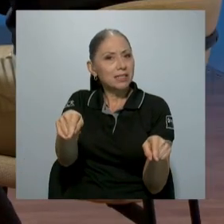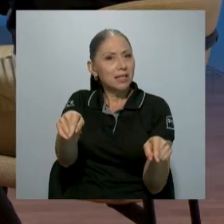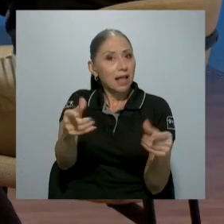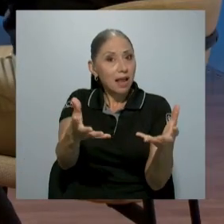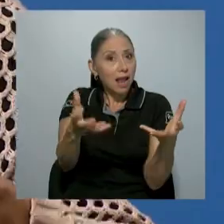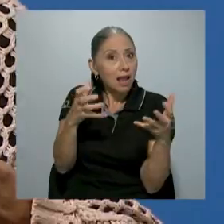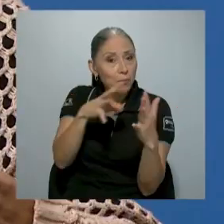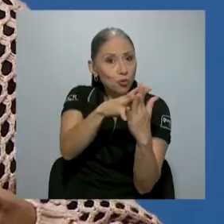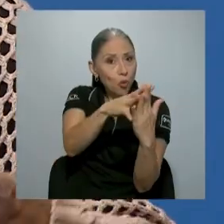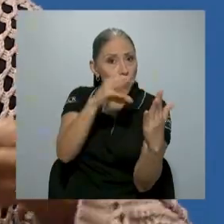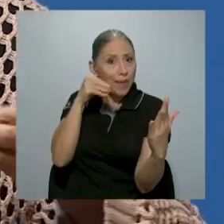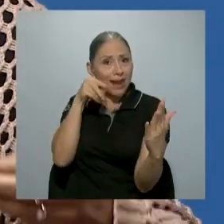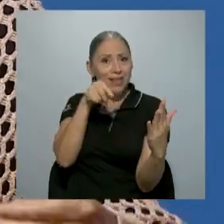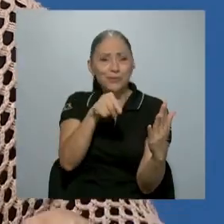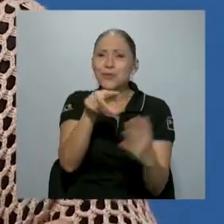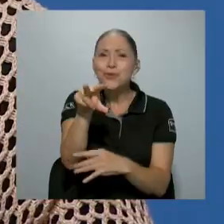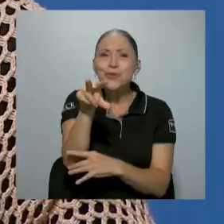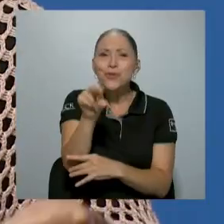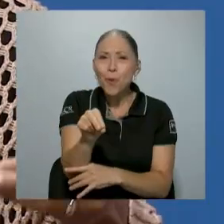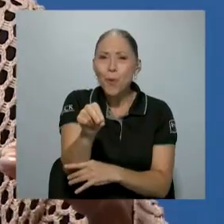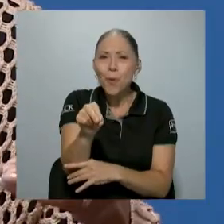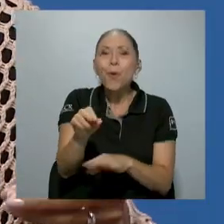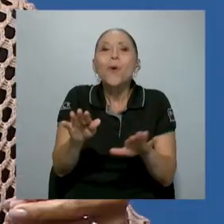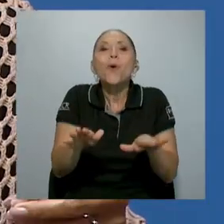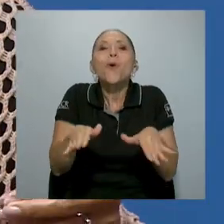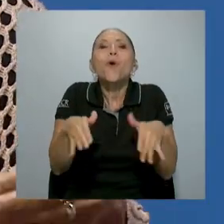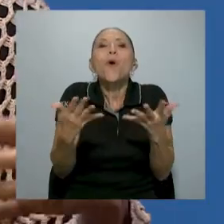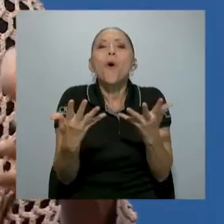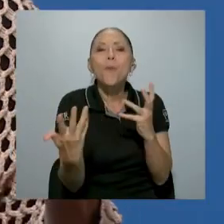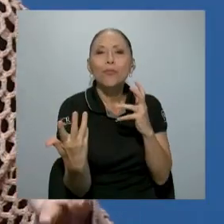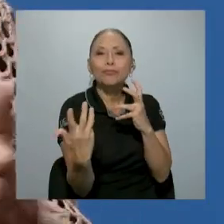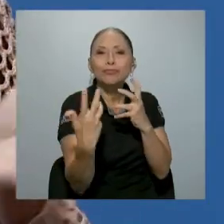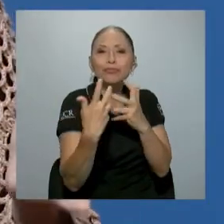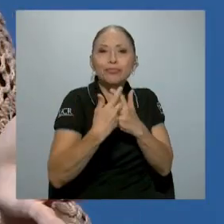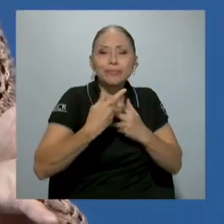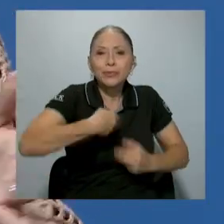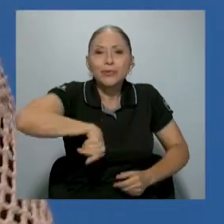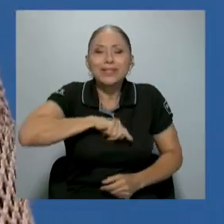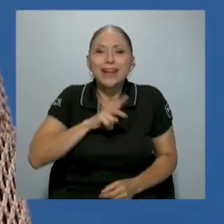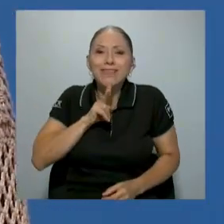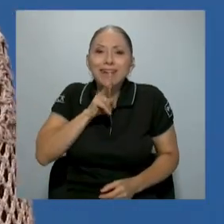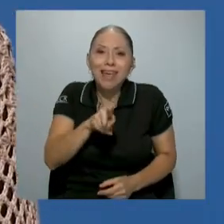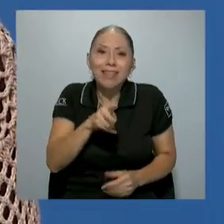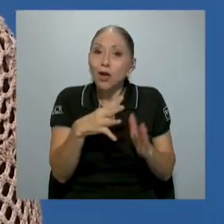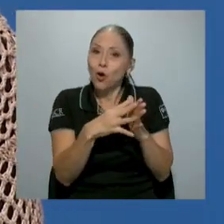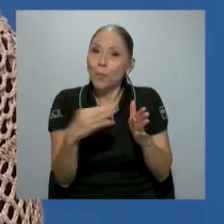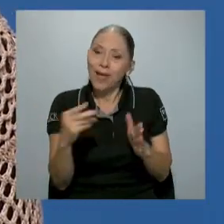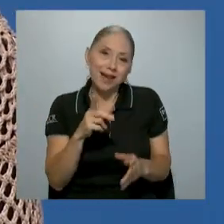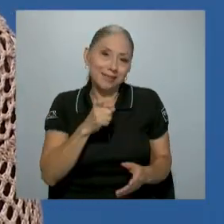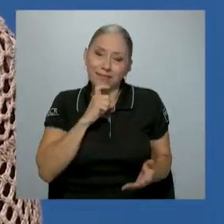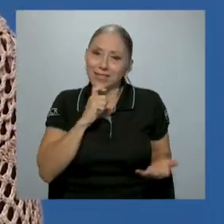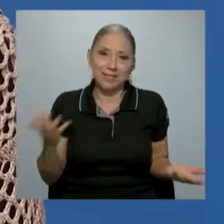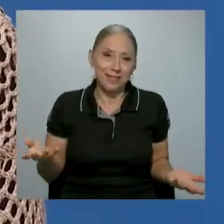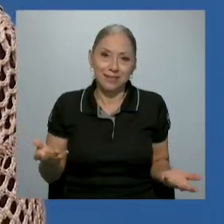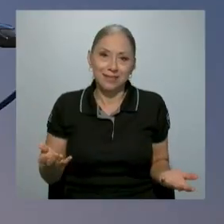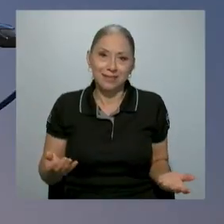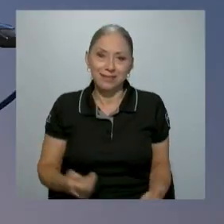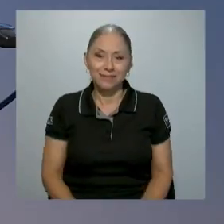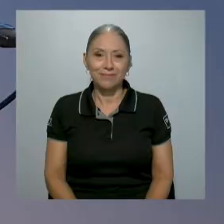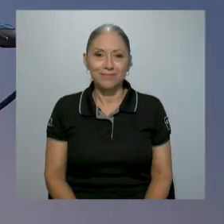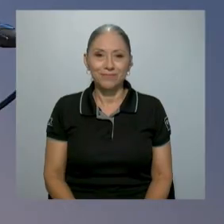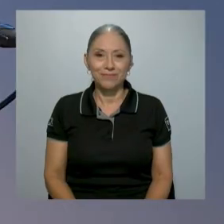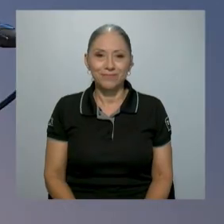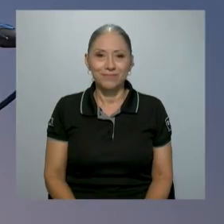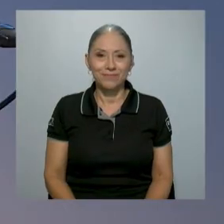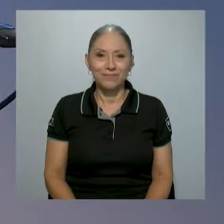el tema es cómo la adaptamos a nuestra realidad, porque copiarlas es muy difícil. Creo que usted